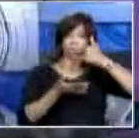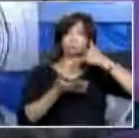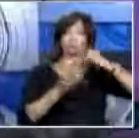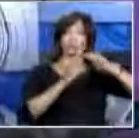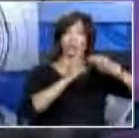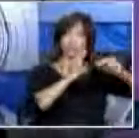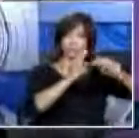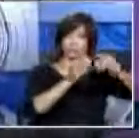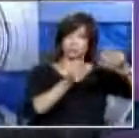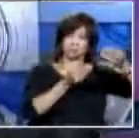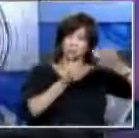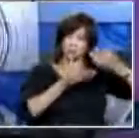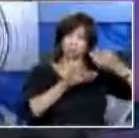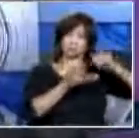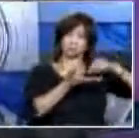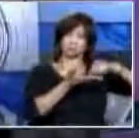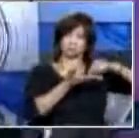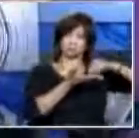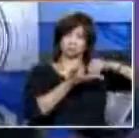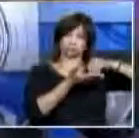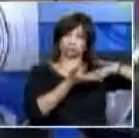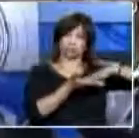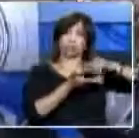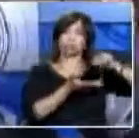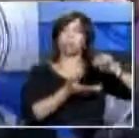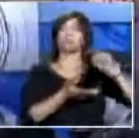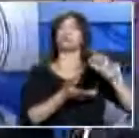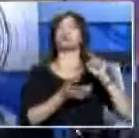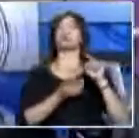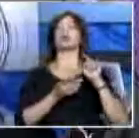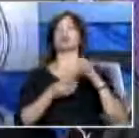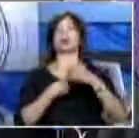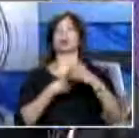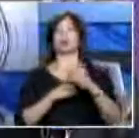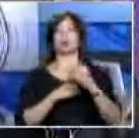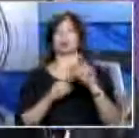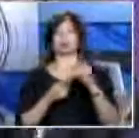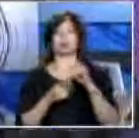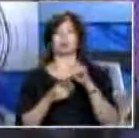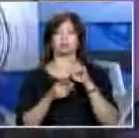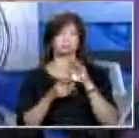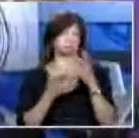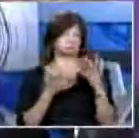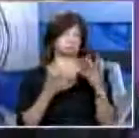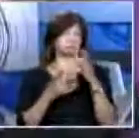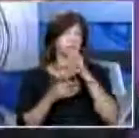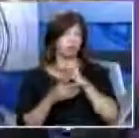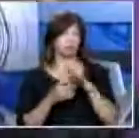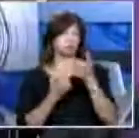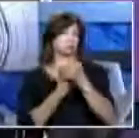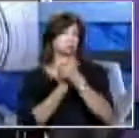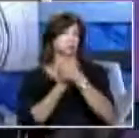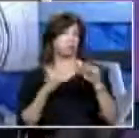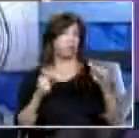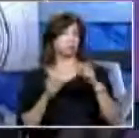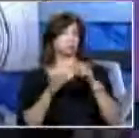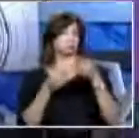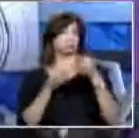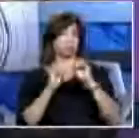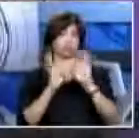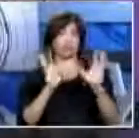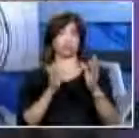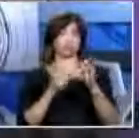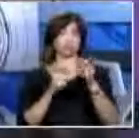telecomunicaciones le da usted activa el servicio debe de ir a la oficina comercial de la empresa que usted quiera utilizar el servicio cualquiera de los proveedores